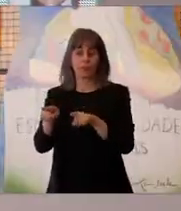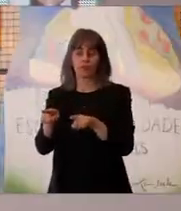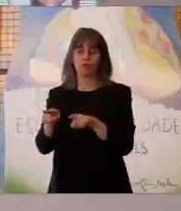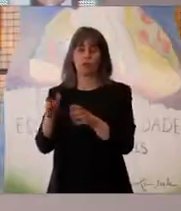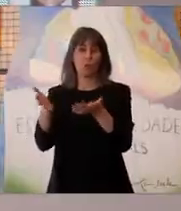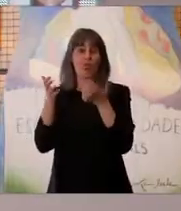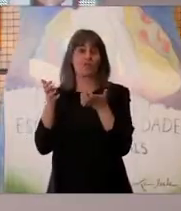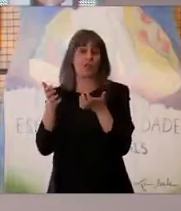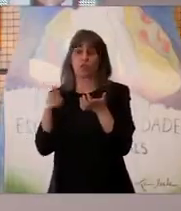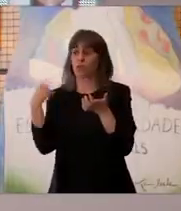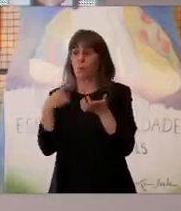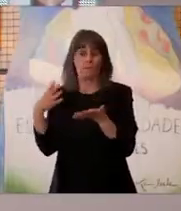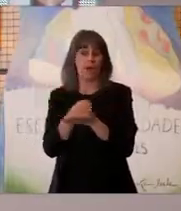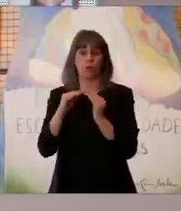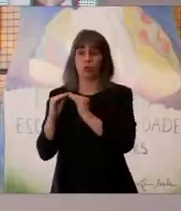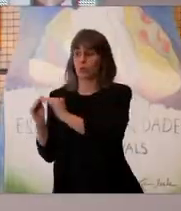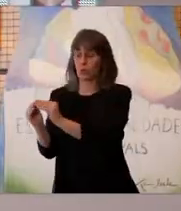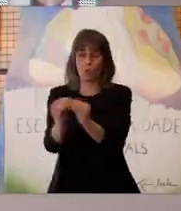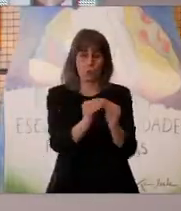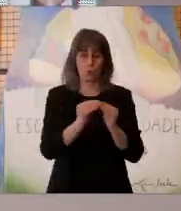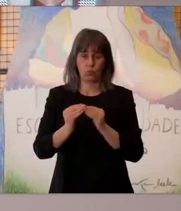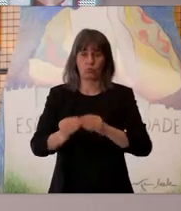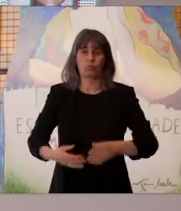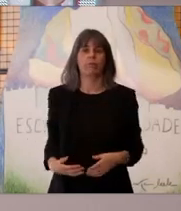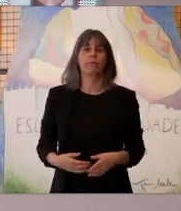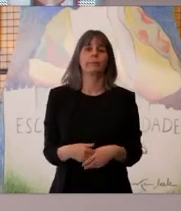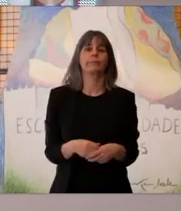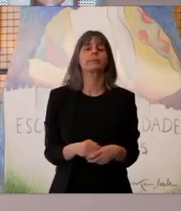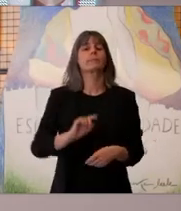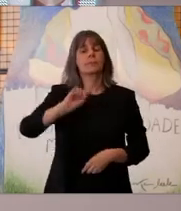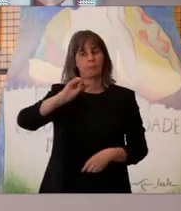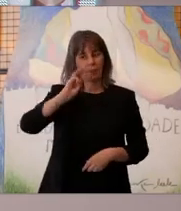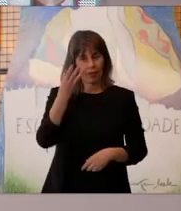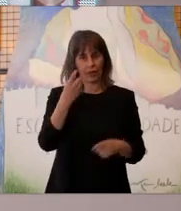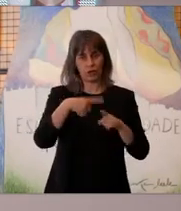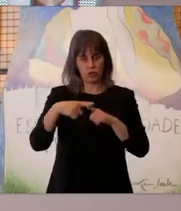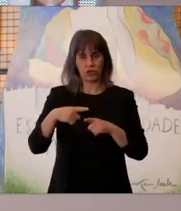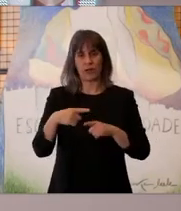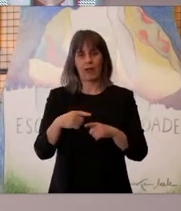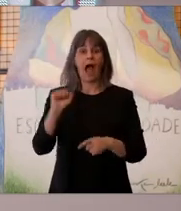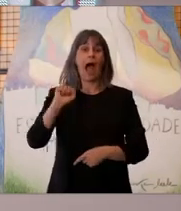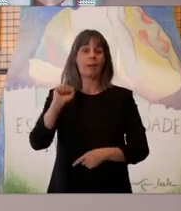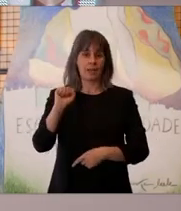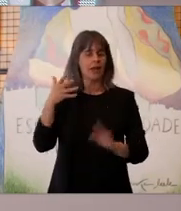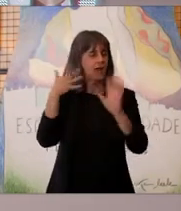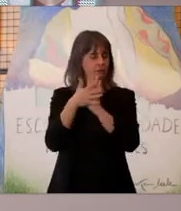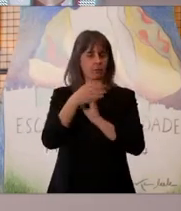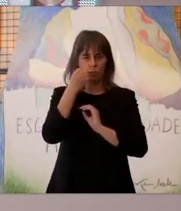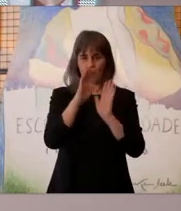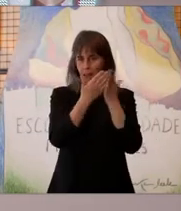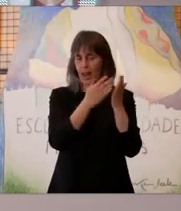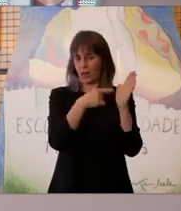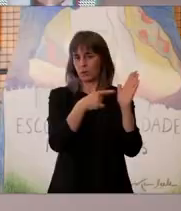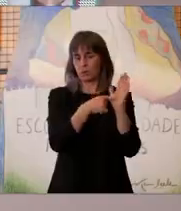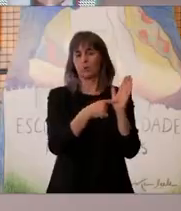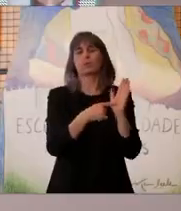de lo común y luego hay otra tercera cosa que que Amelia explica muy bien en este capítulo